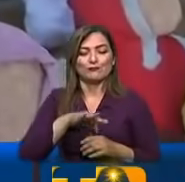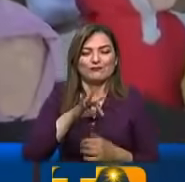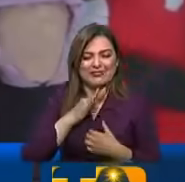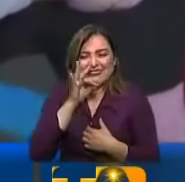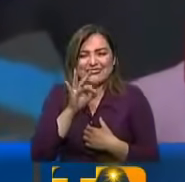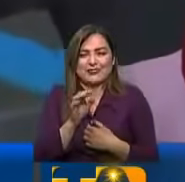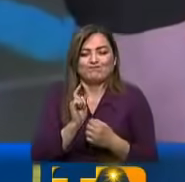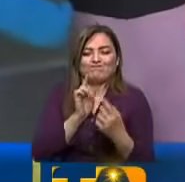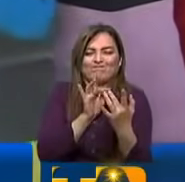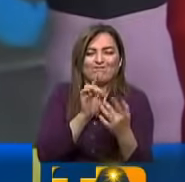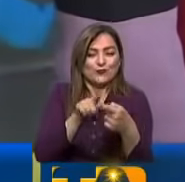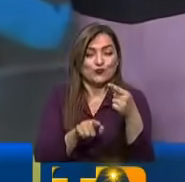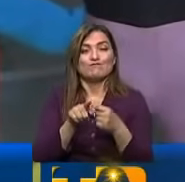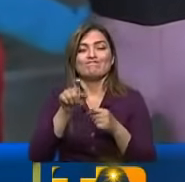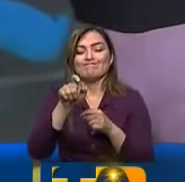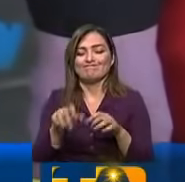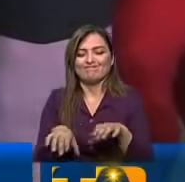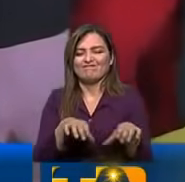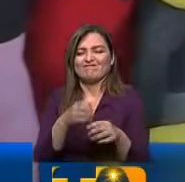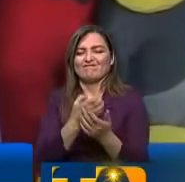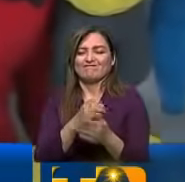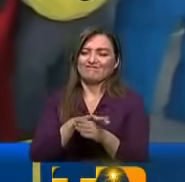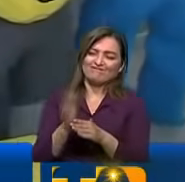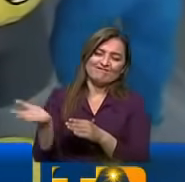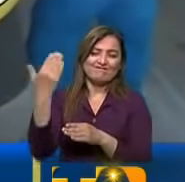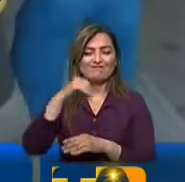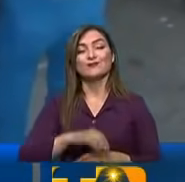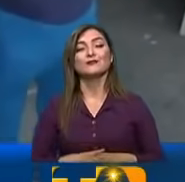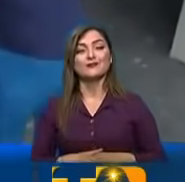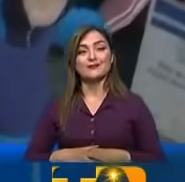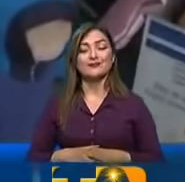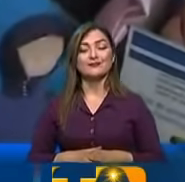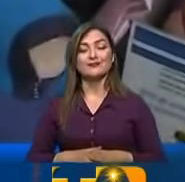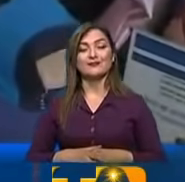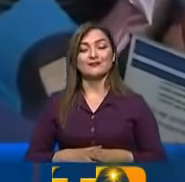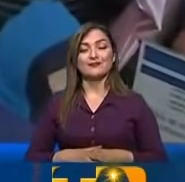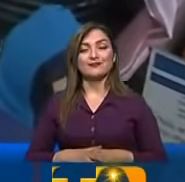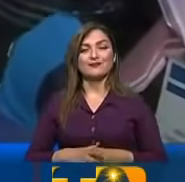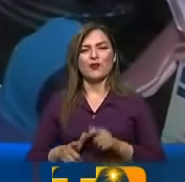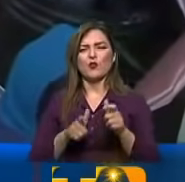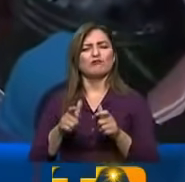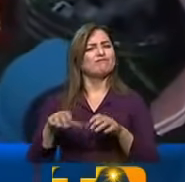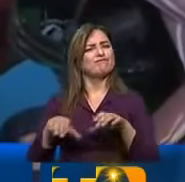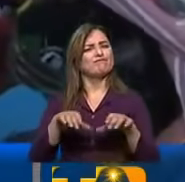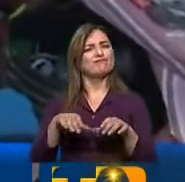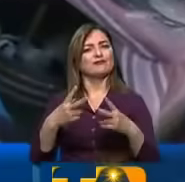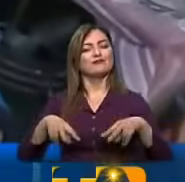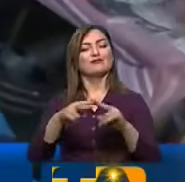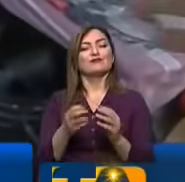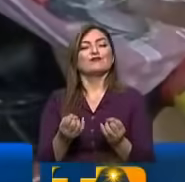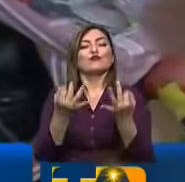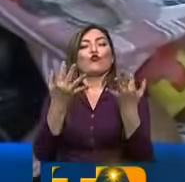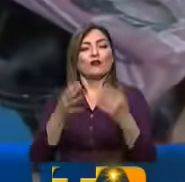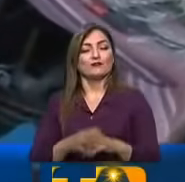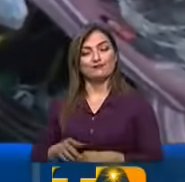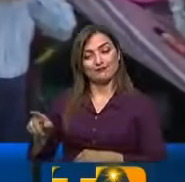necesitamos reactivarnos y les invito a toda la ciudadanía que vengan acá. Para reactivación, informamos a la ciudadanía qué precio tienen los monigotes. Por ejemplo, ahorita mismo